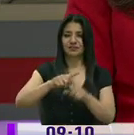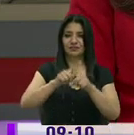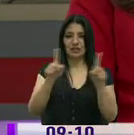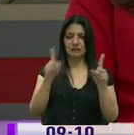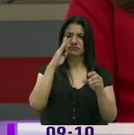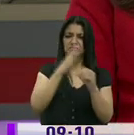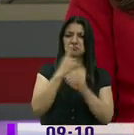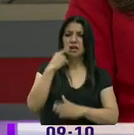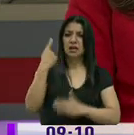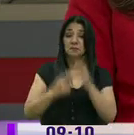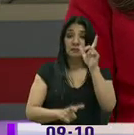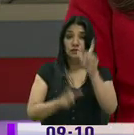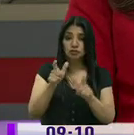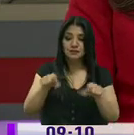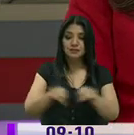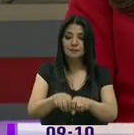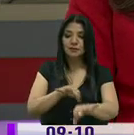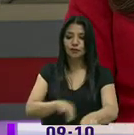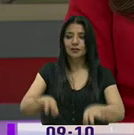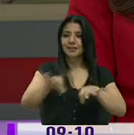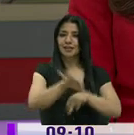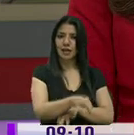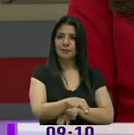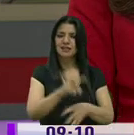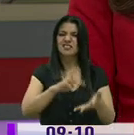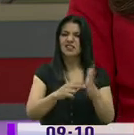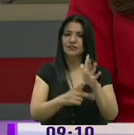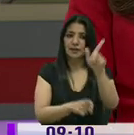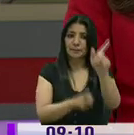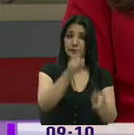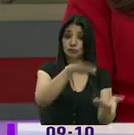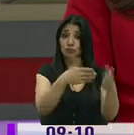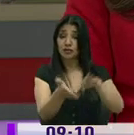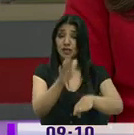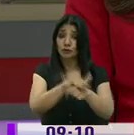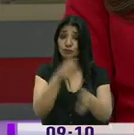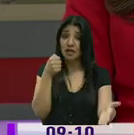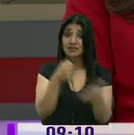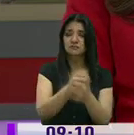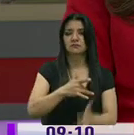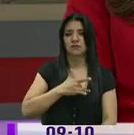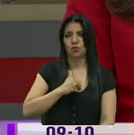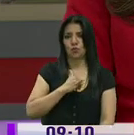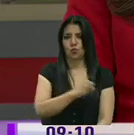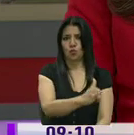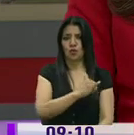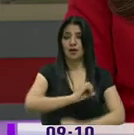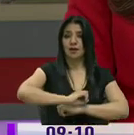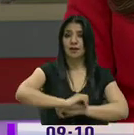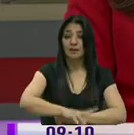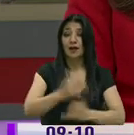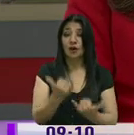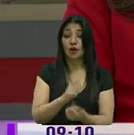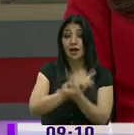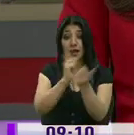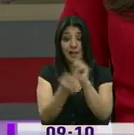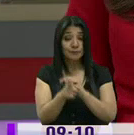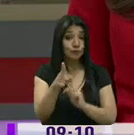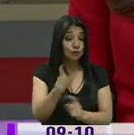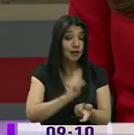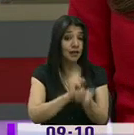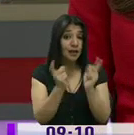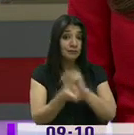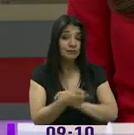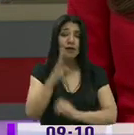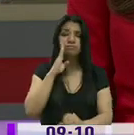ciudadanía se pongan los zapatos de las víctimas de los siniestros de tránsito la campaña denominada denominada hoy cambio sólo si tú cambias tuvo